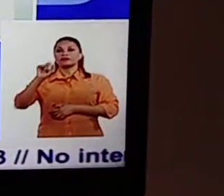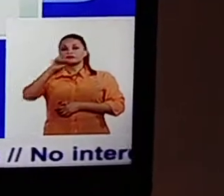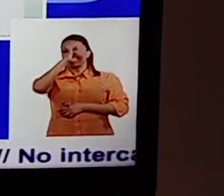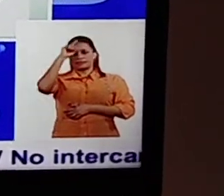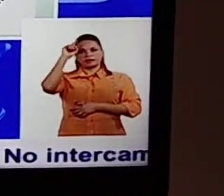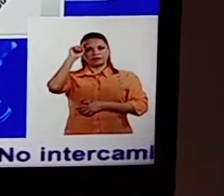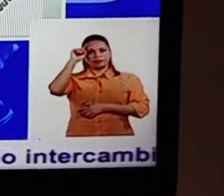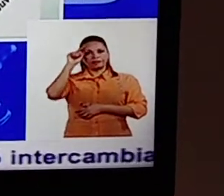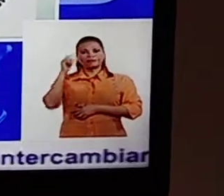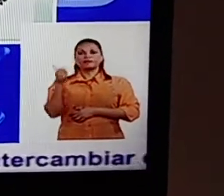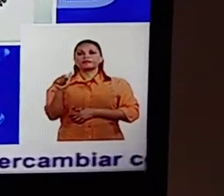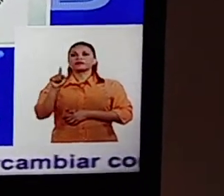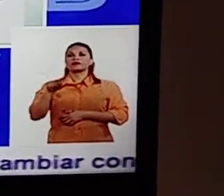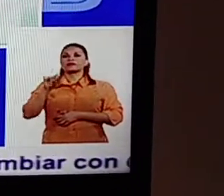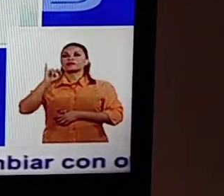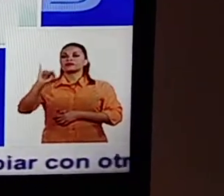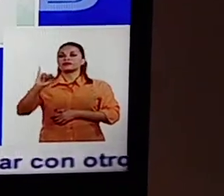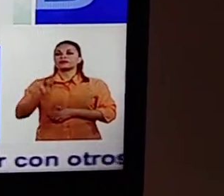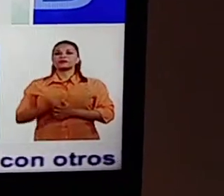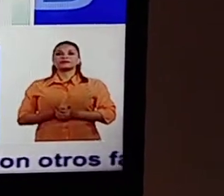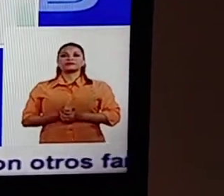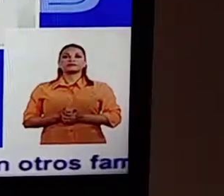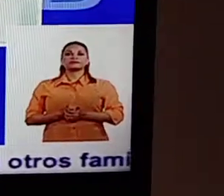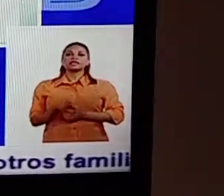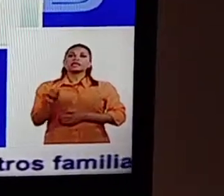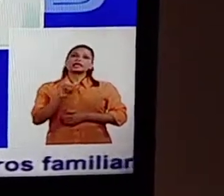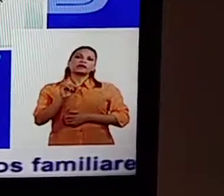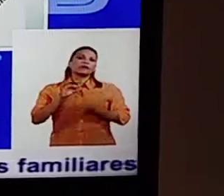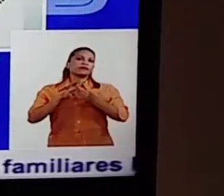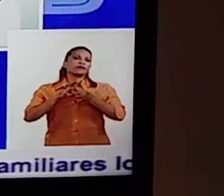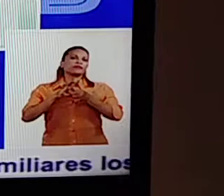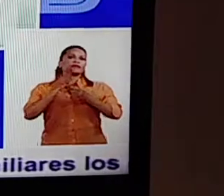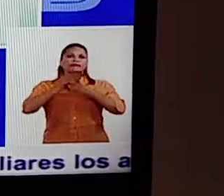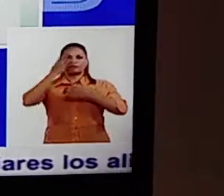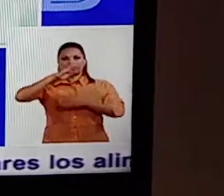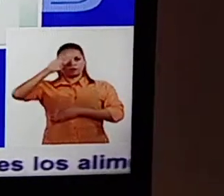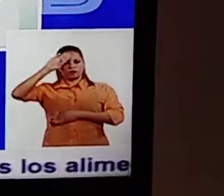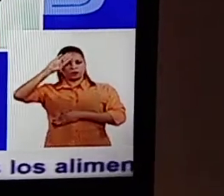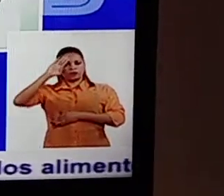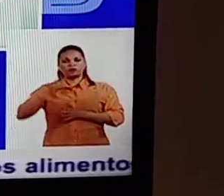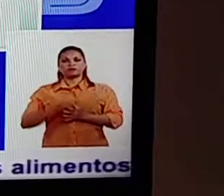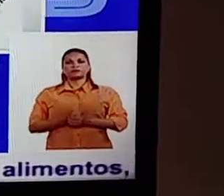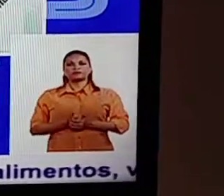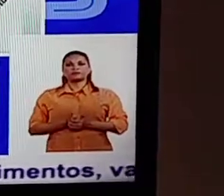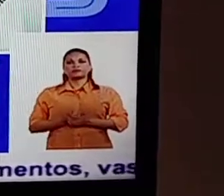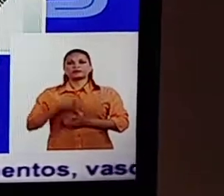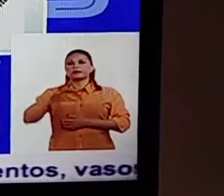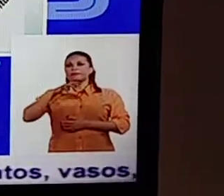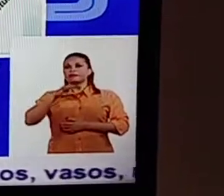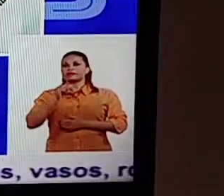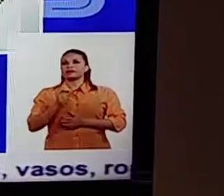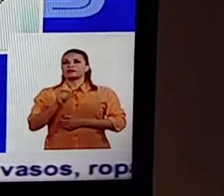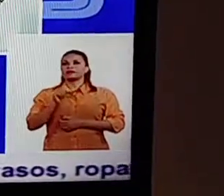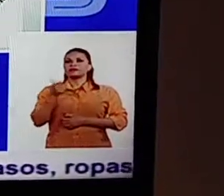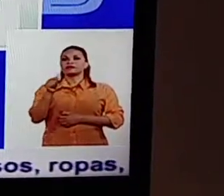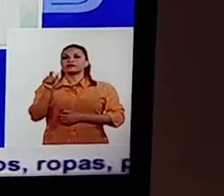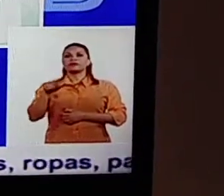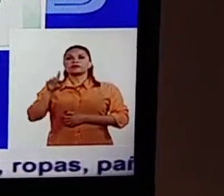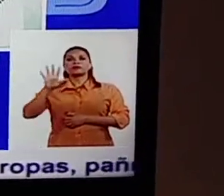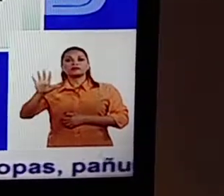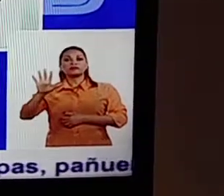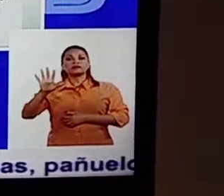el 10,6%, igual que Santiago de Cuba, Pinar del Río el 10,5% y Ciego